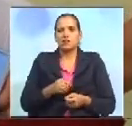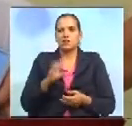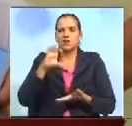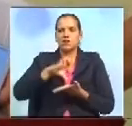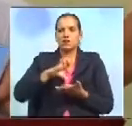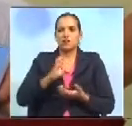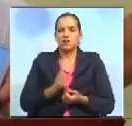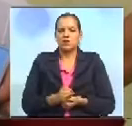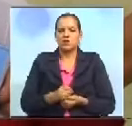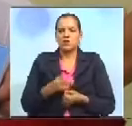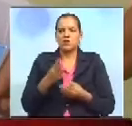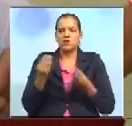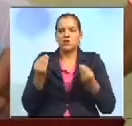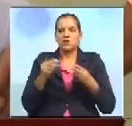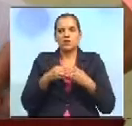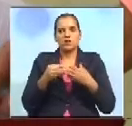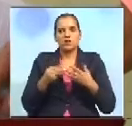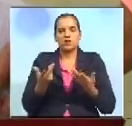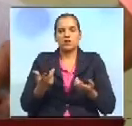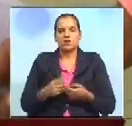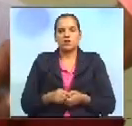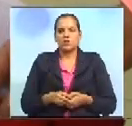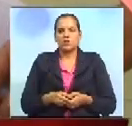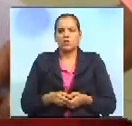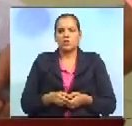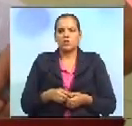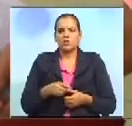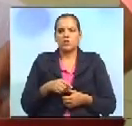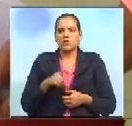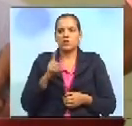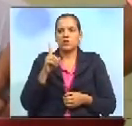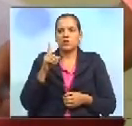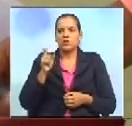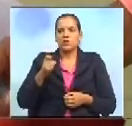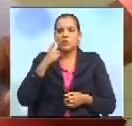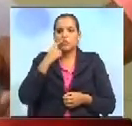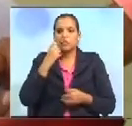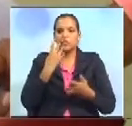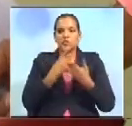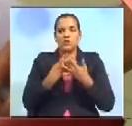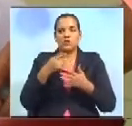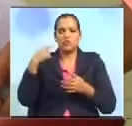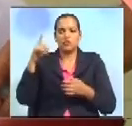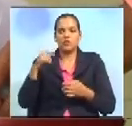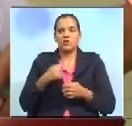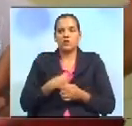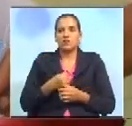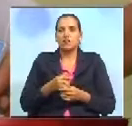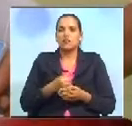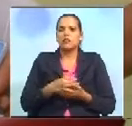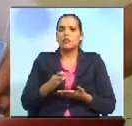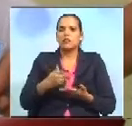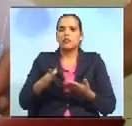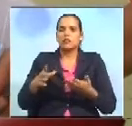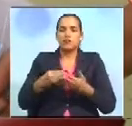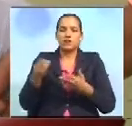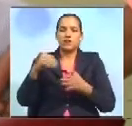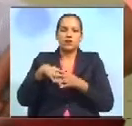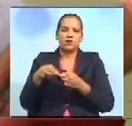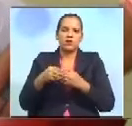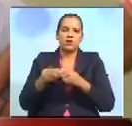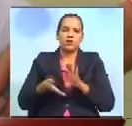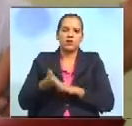quiere. Millones. Millones. Uno está preso. Un distribuidor de la plata está preso,